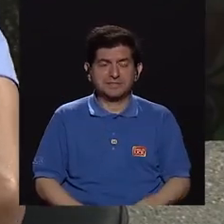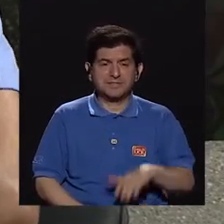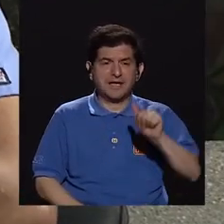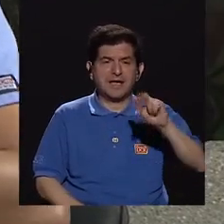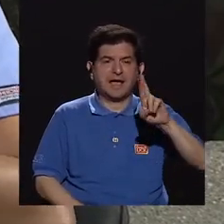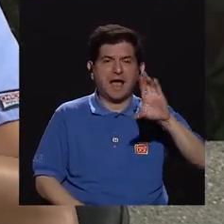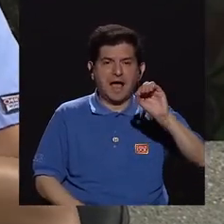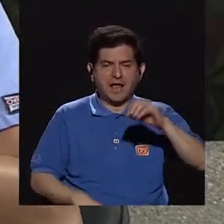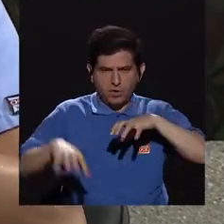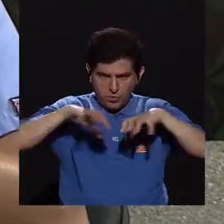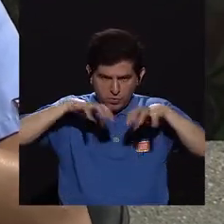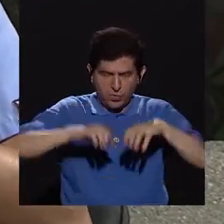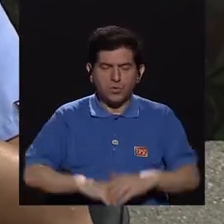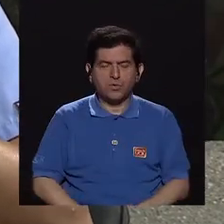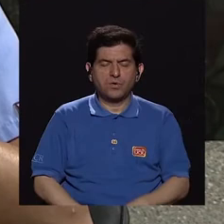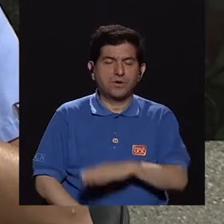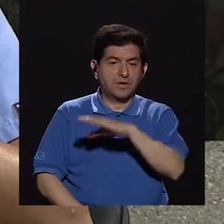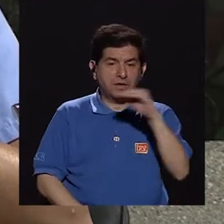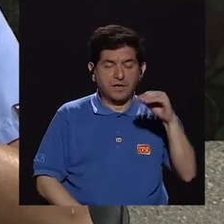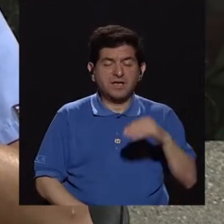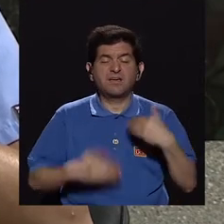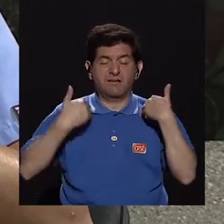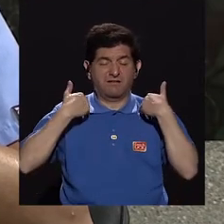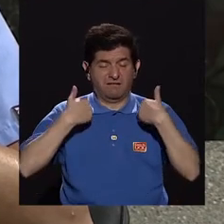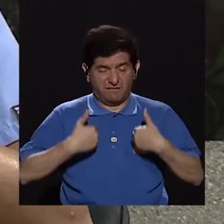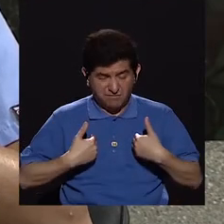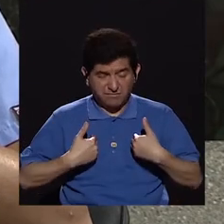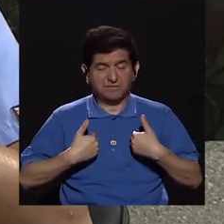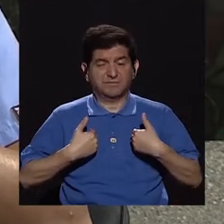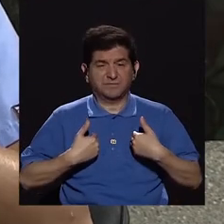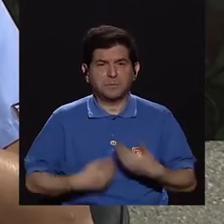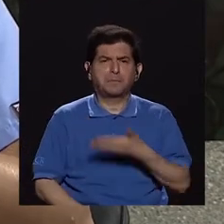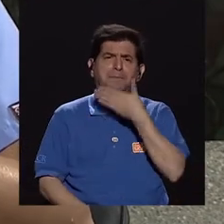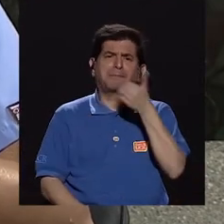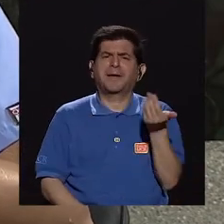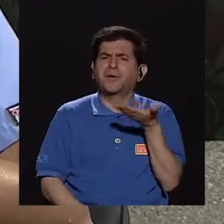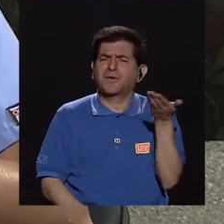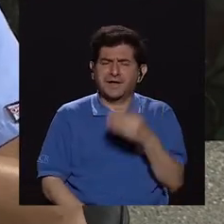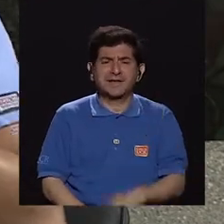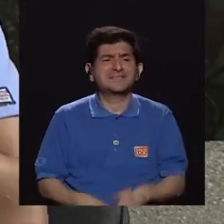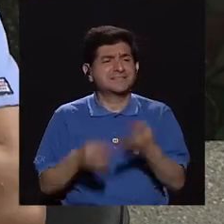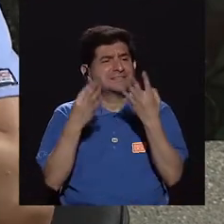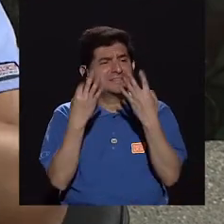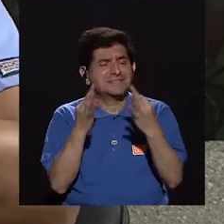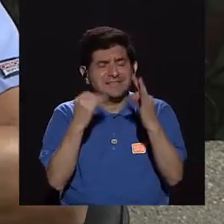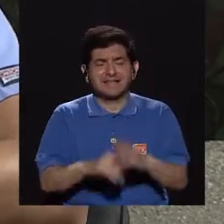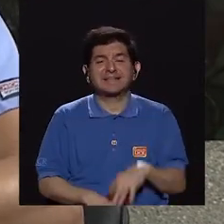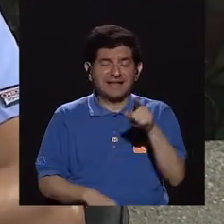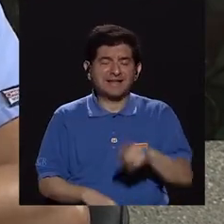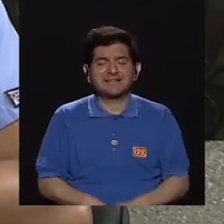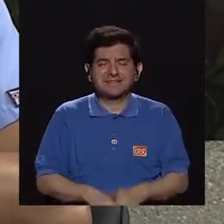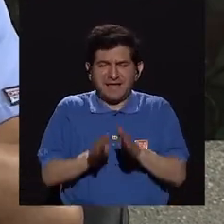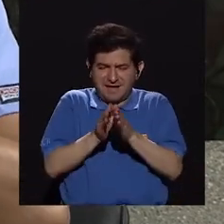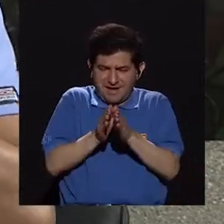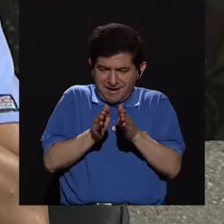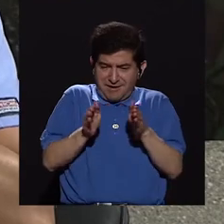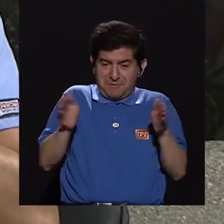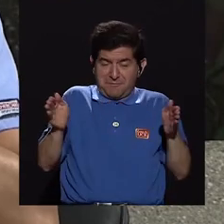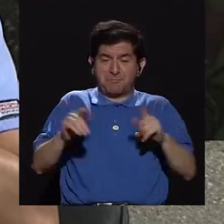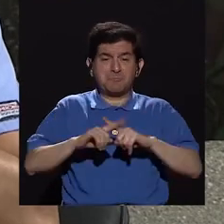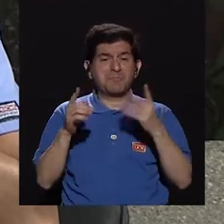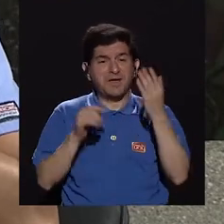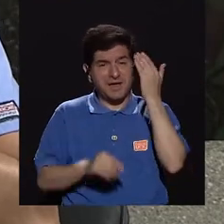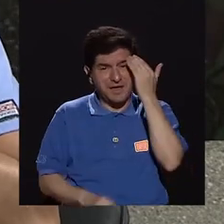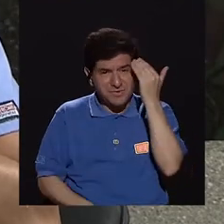más amplio y tiende a ser mucho más cansado. Lo mejor sería tratar de extender eso, pero